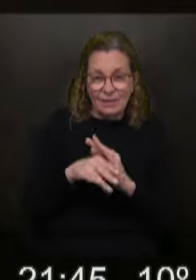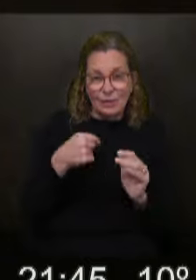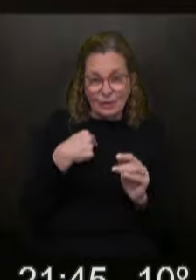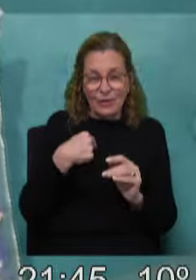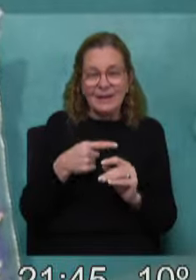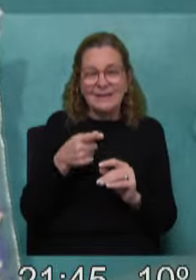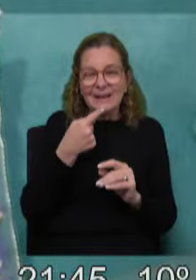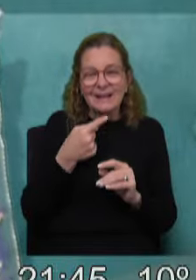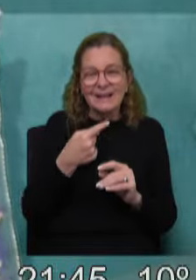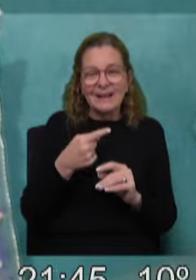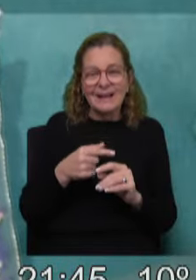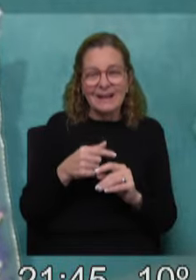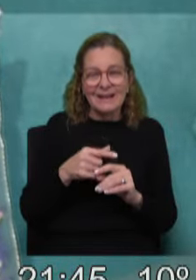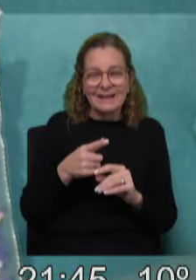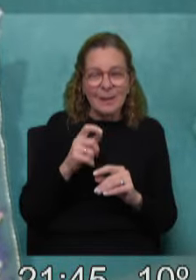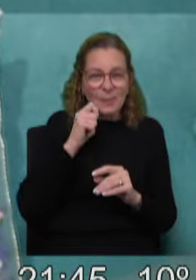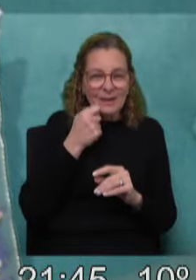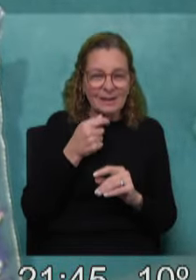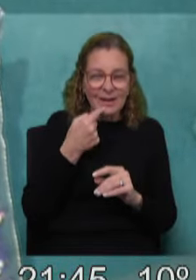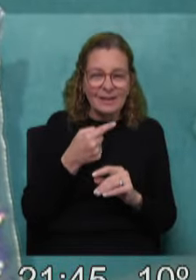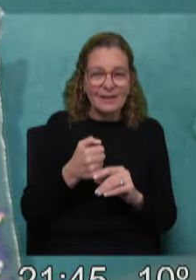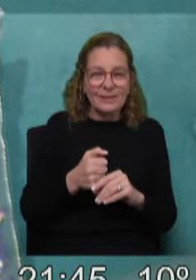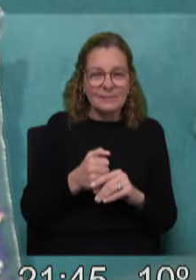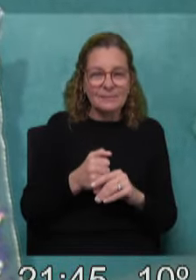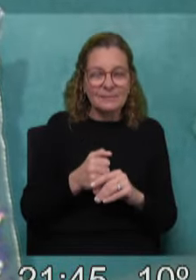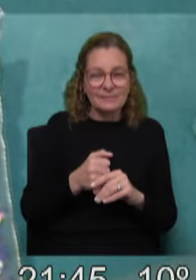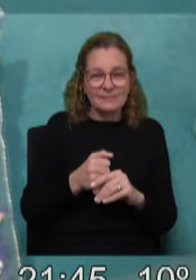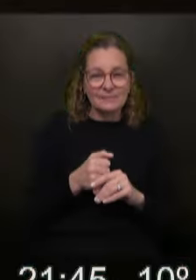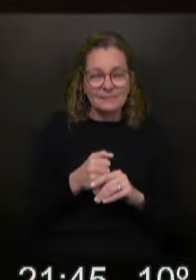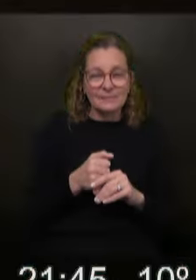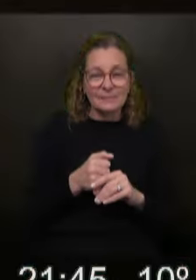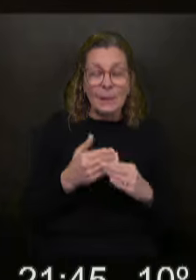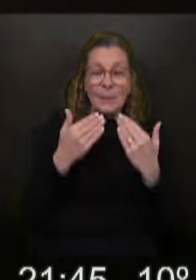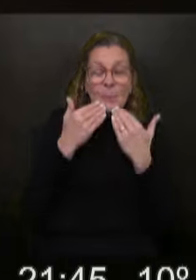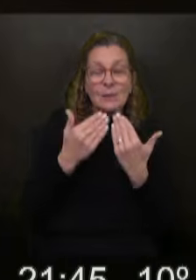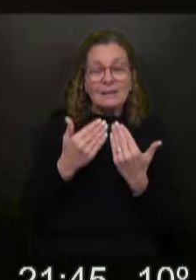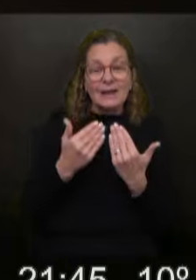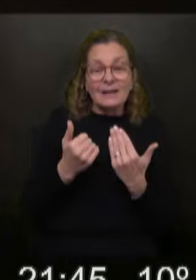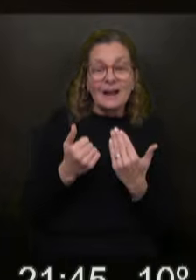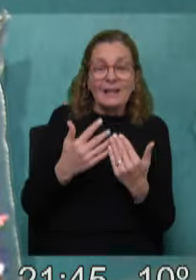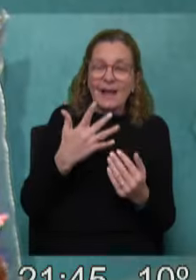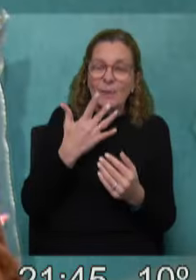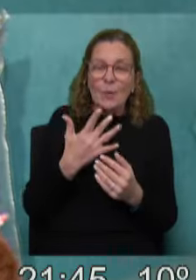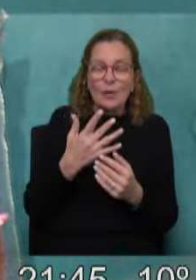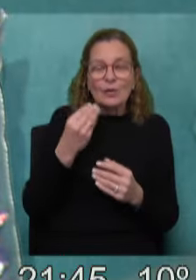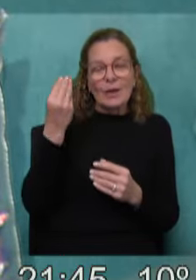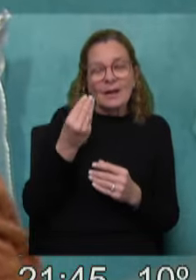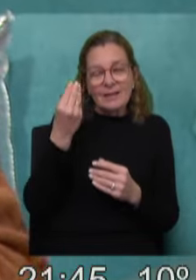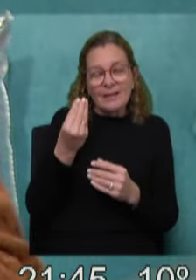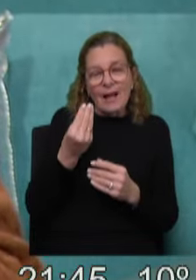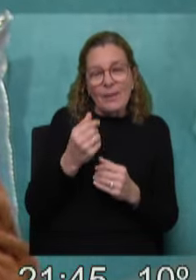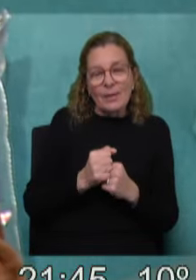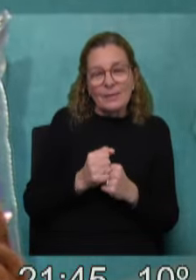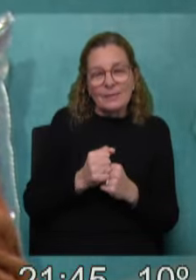Yo soy una integrante de la música. Eso salió un remix ahora, que estaba buenísimo, que le hizo este Yankee. Es verdad. Bueno, Martín, muchísimas gracias. Gracias que a ustedes. Divino. Va a estar tremendo. La verdad que